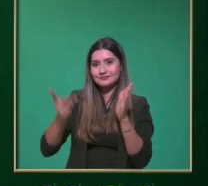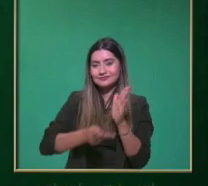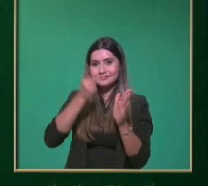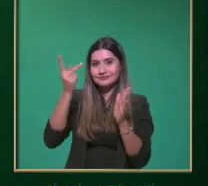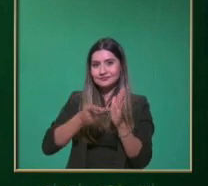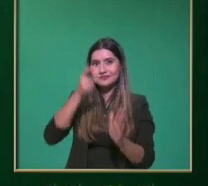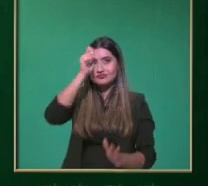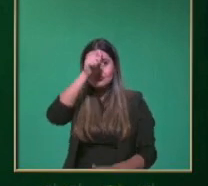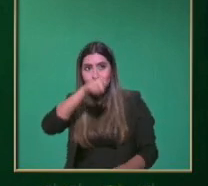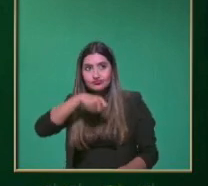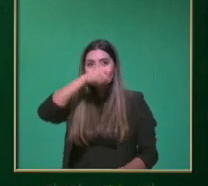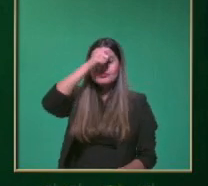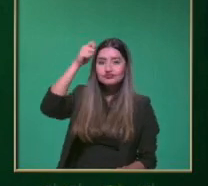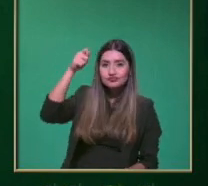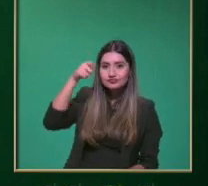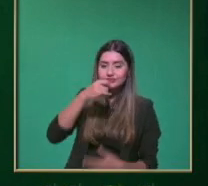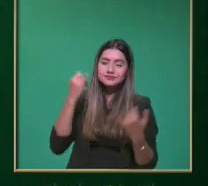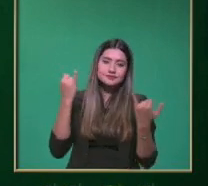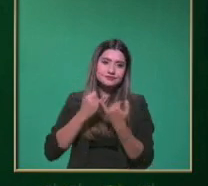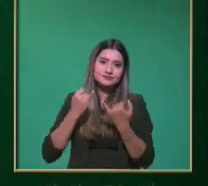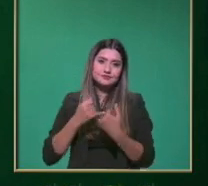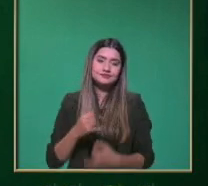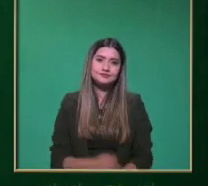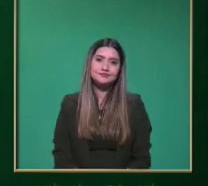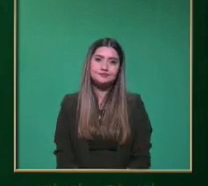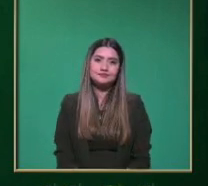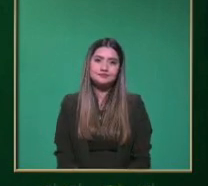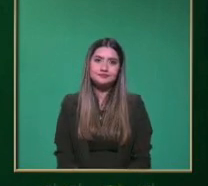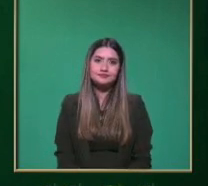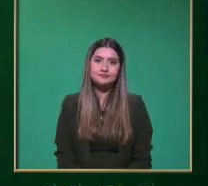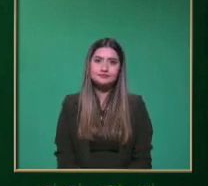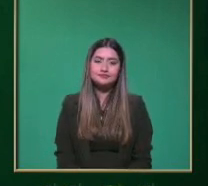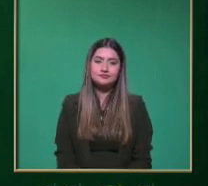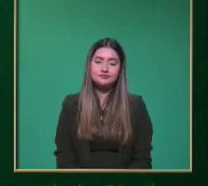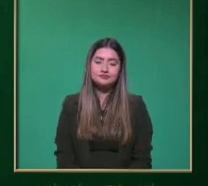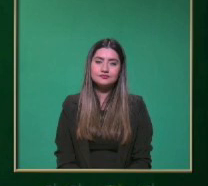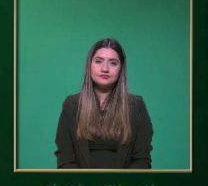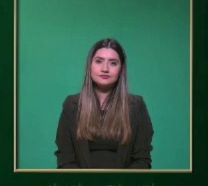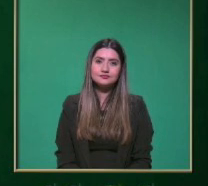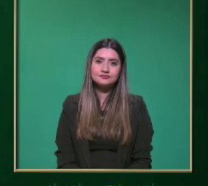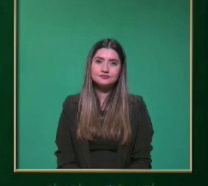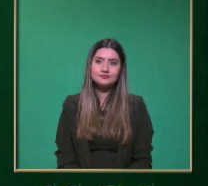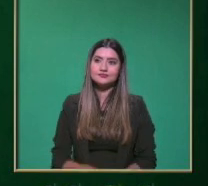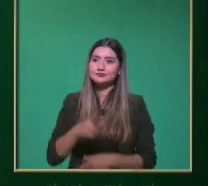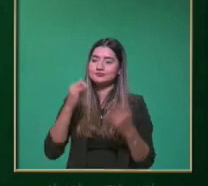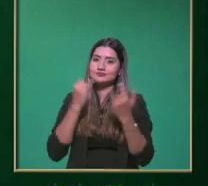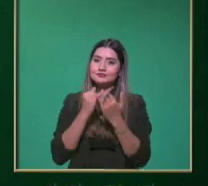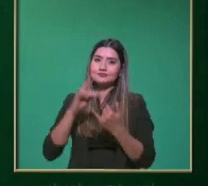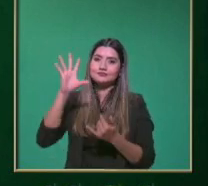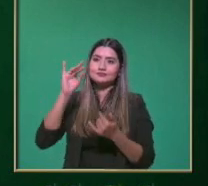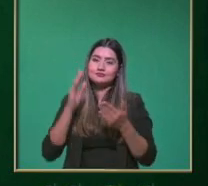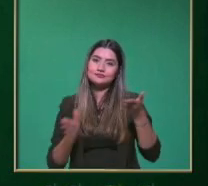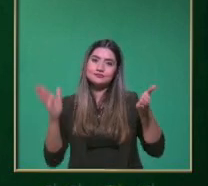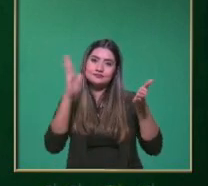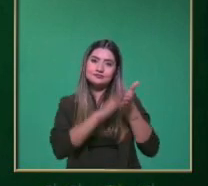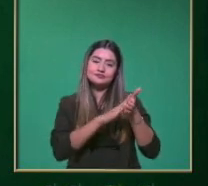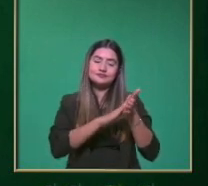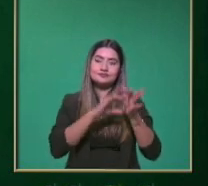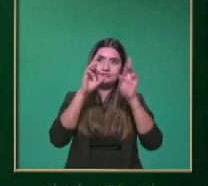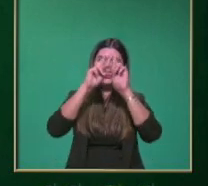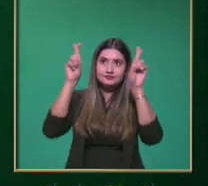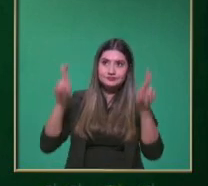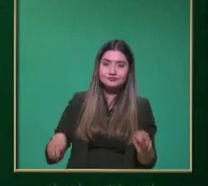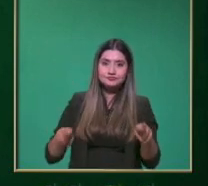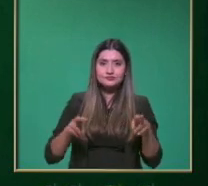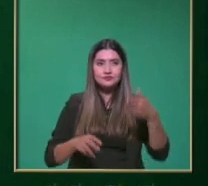que les enseñó la maestra Gris. Y al final la decoran. Y esta letra la vas a pegar en tu refri, en tu